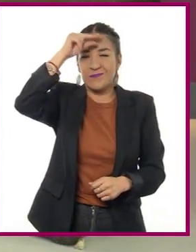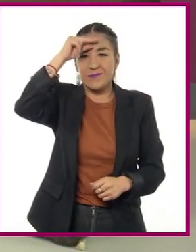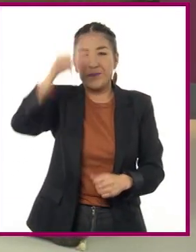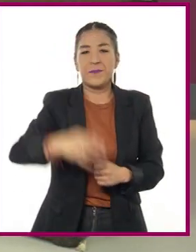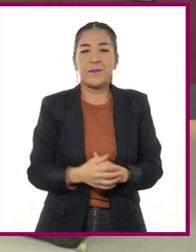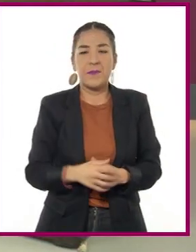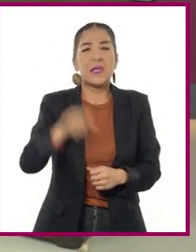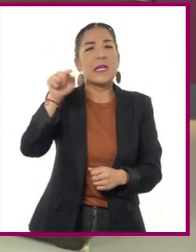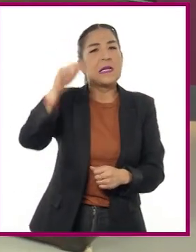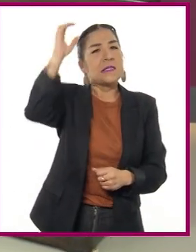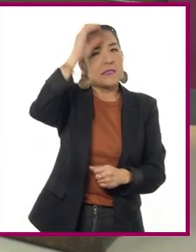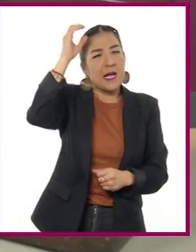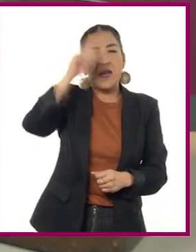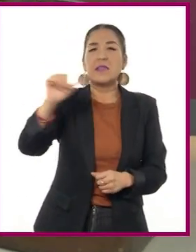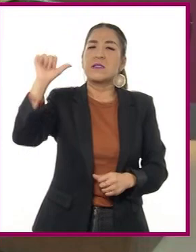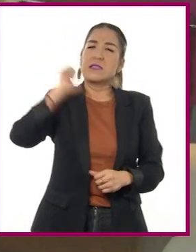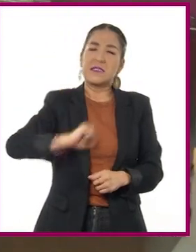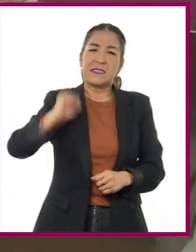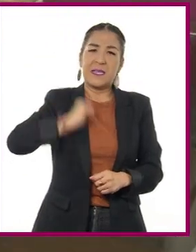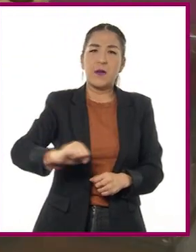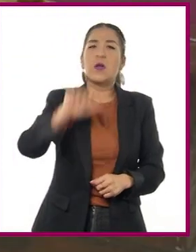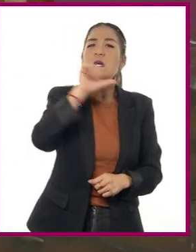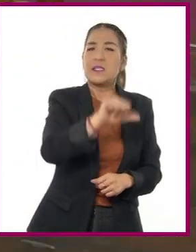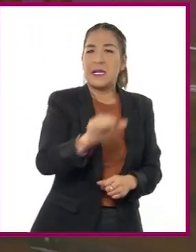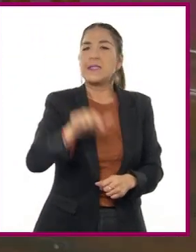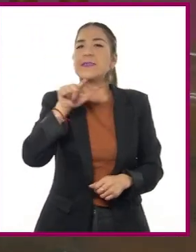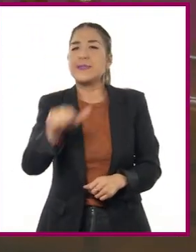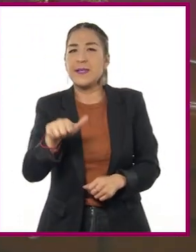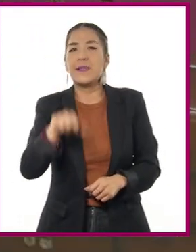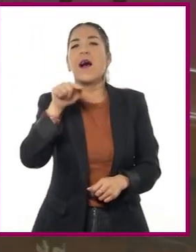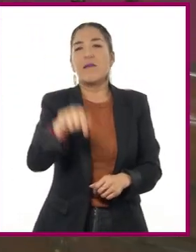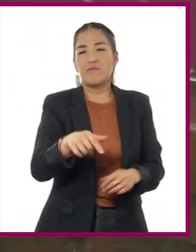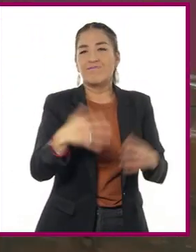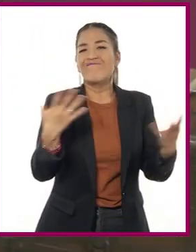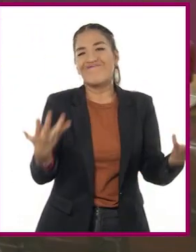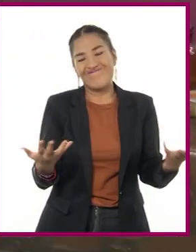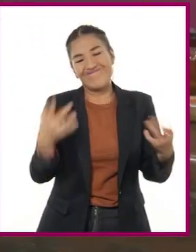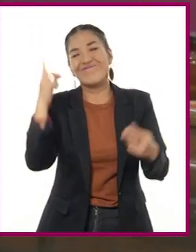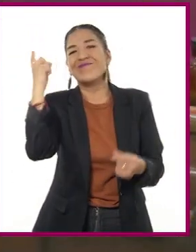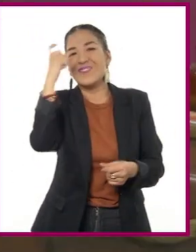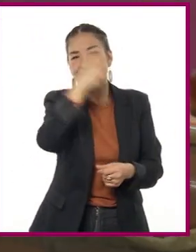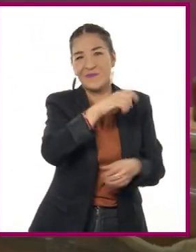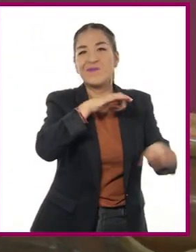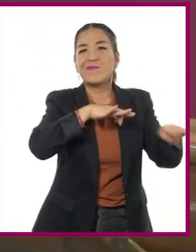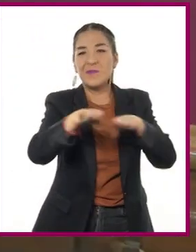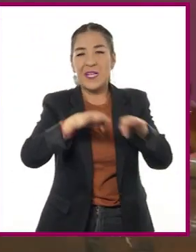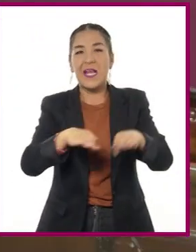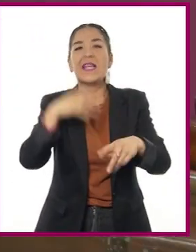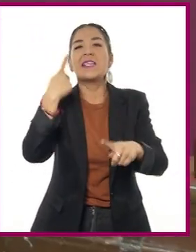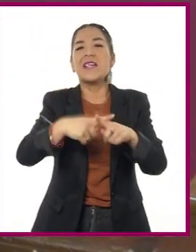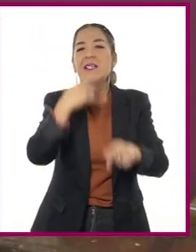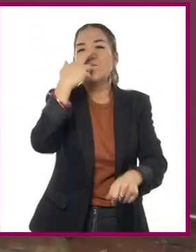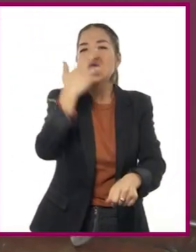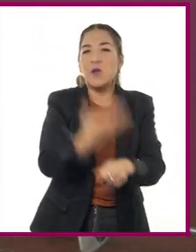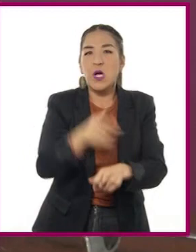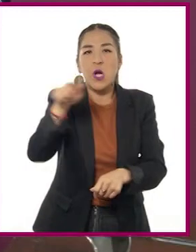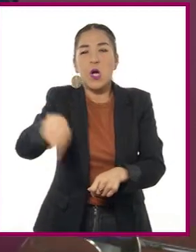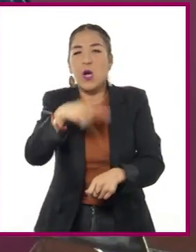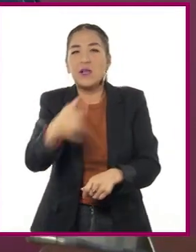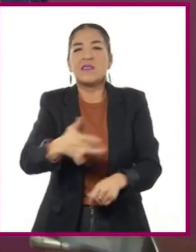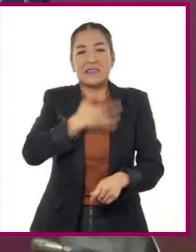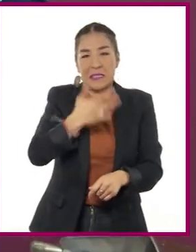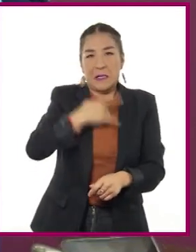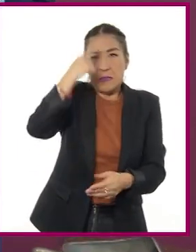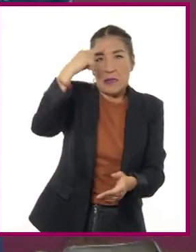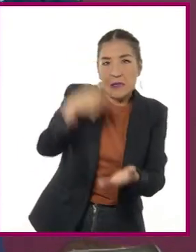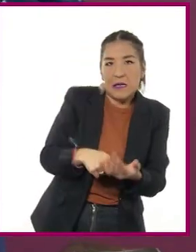La ciencia del siglo XVI y XVII estuvo entorpecida por la superstición, la censura,